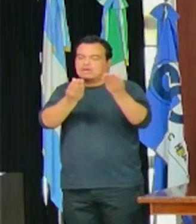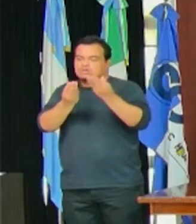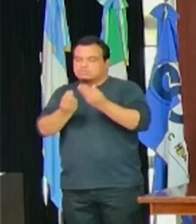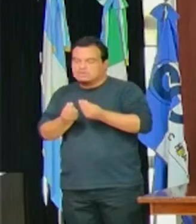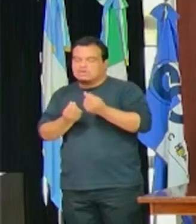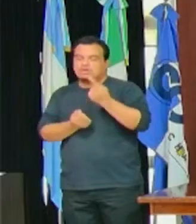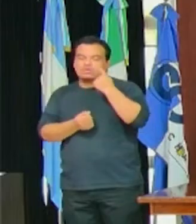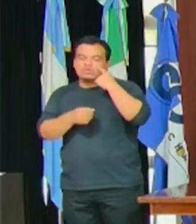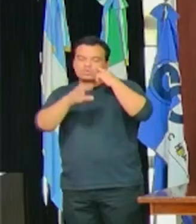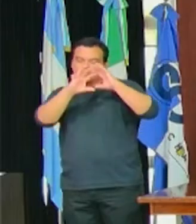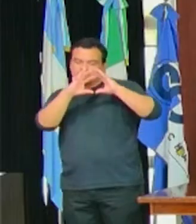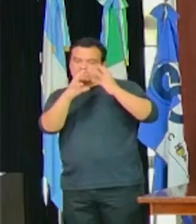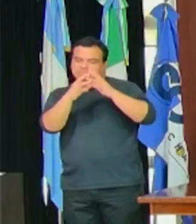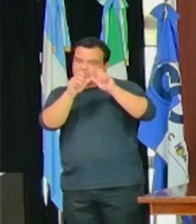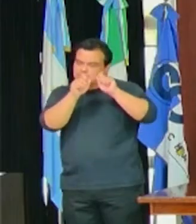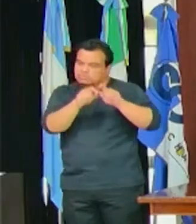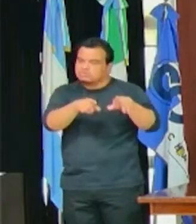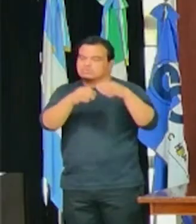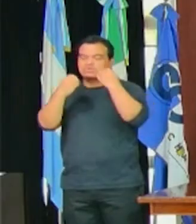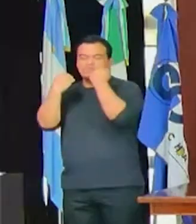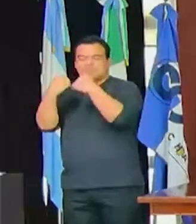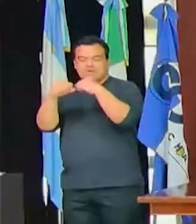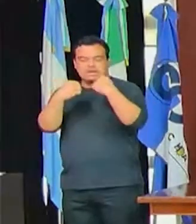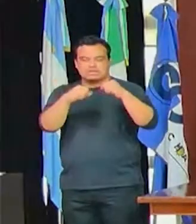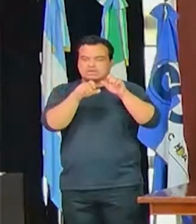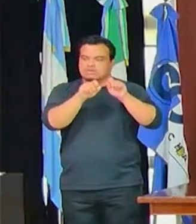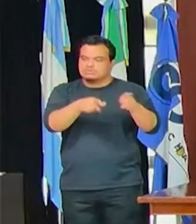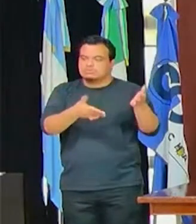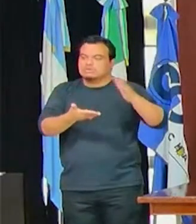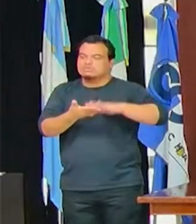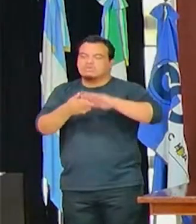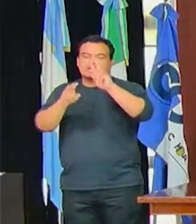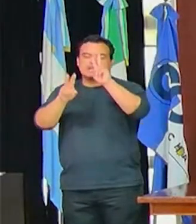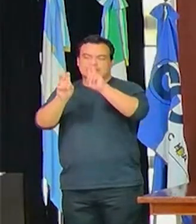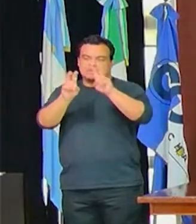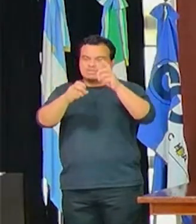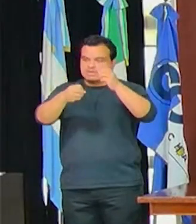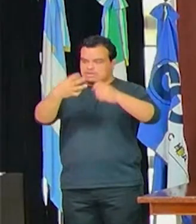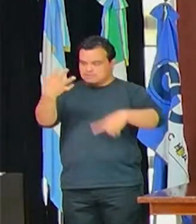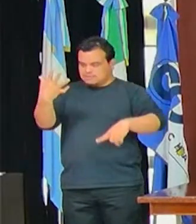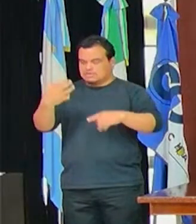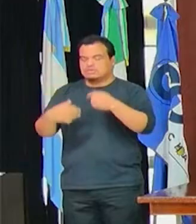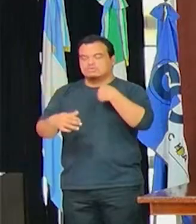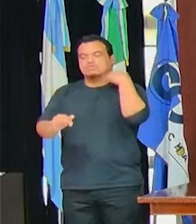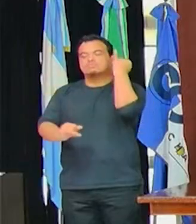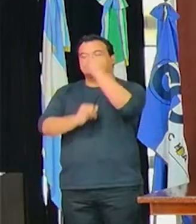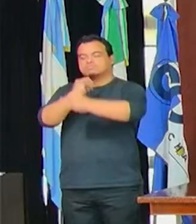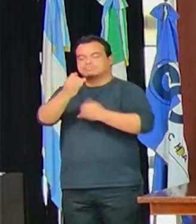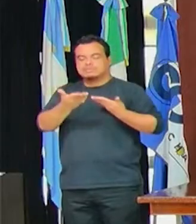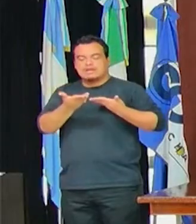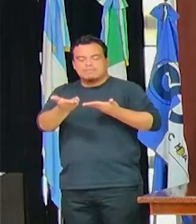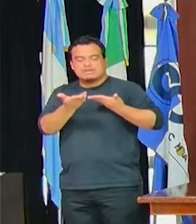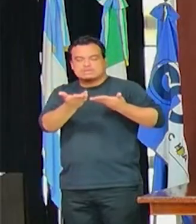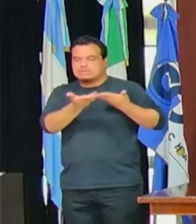prácticas acerca de esta temática. Voy a ir presentando de acuerdo al orden en el que van